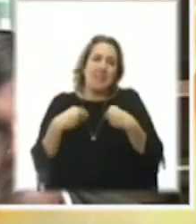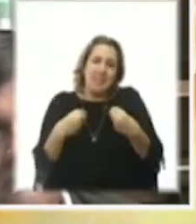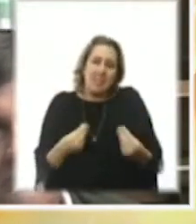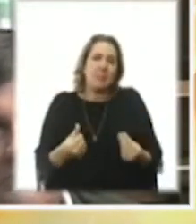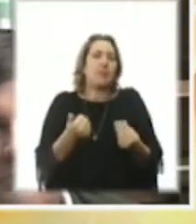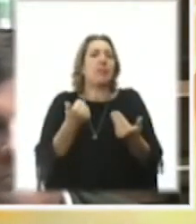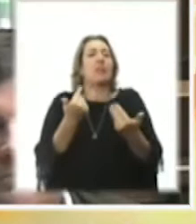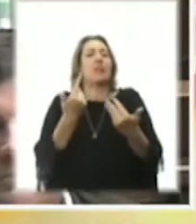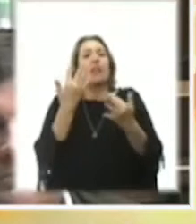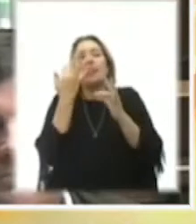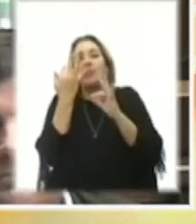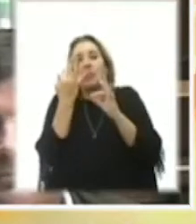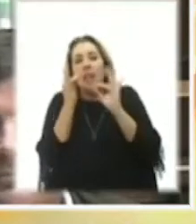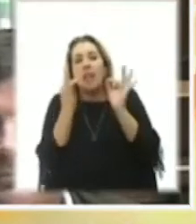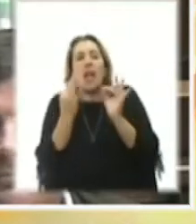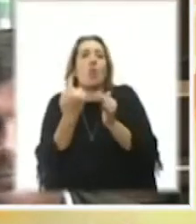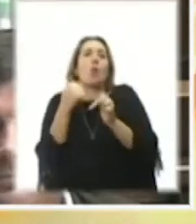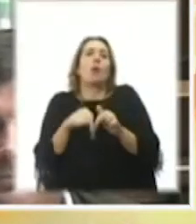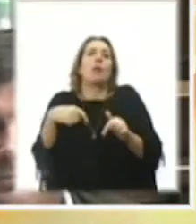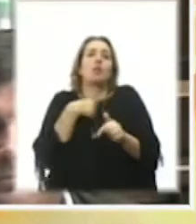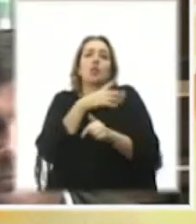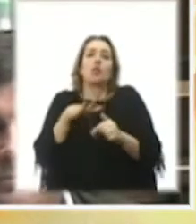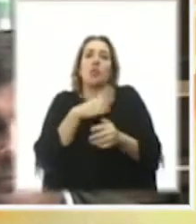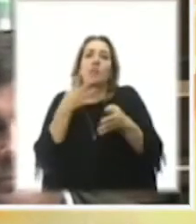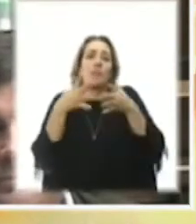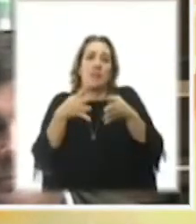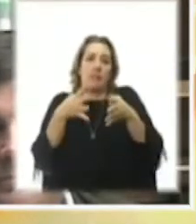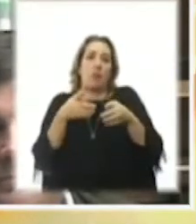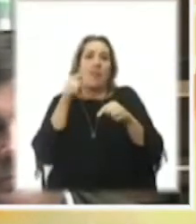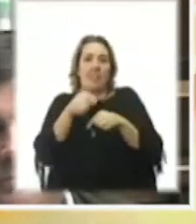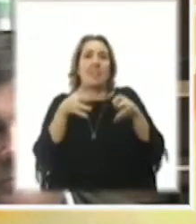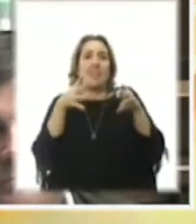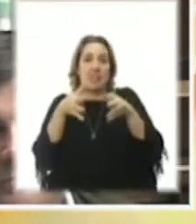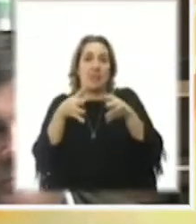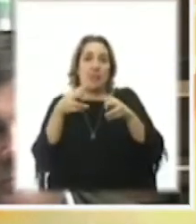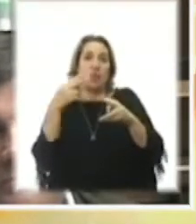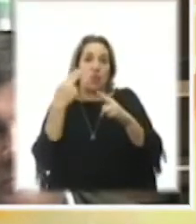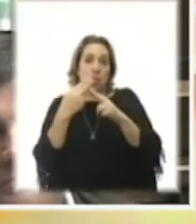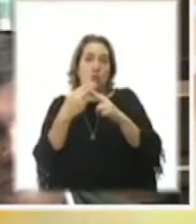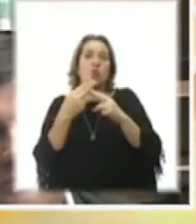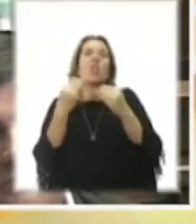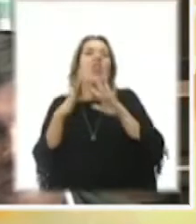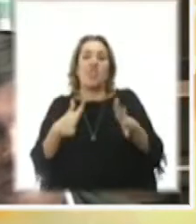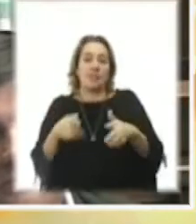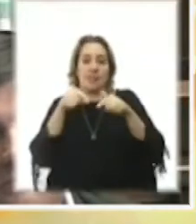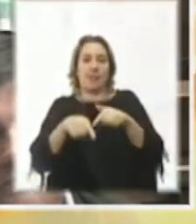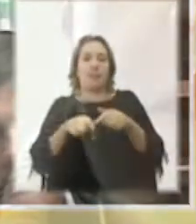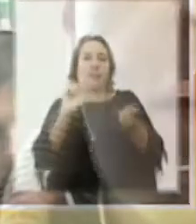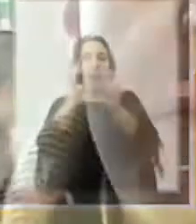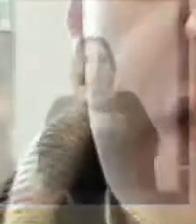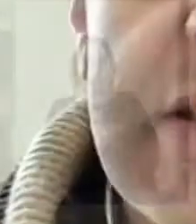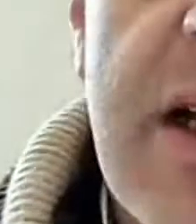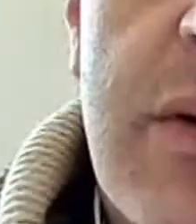y que está vinculado a las soluciones habitacionales a los pasivos. En el año 87